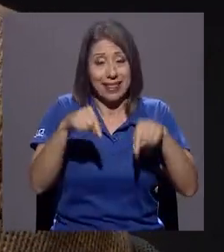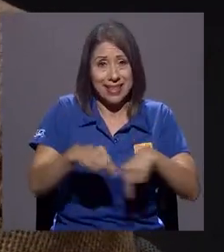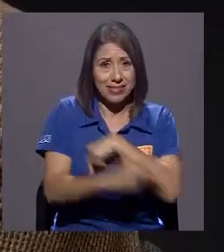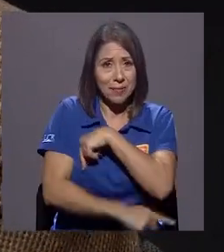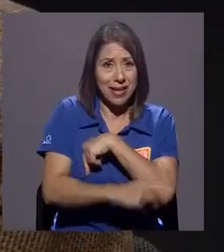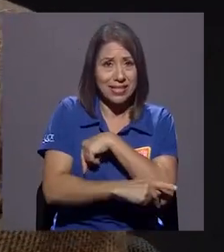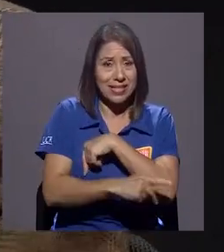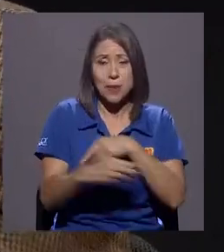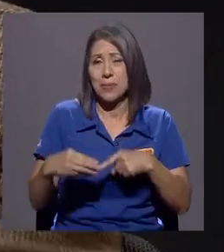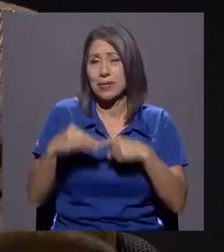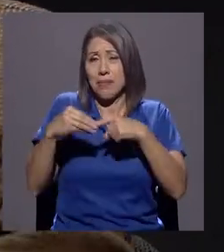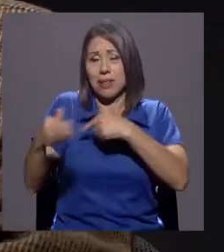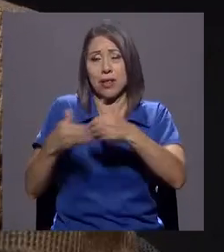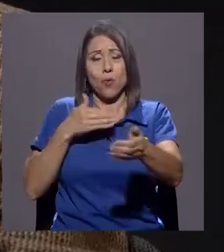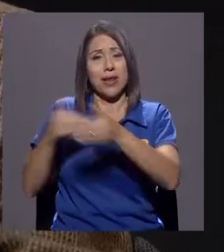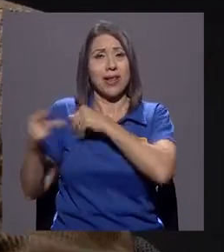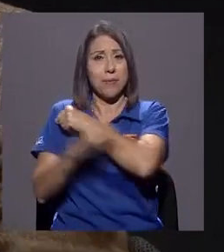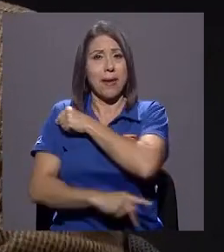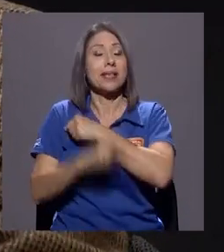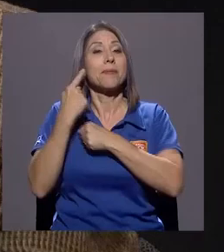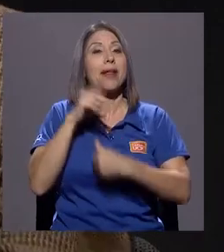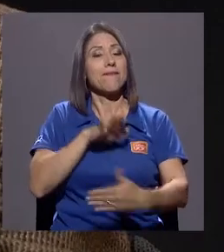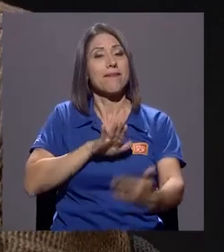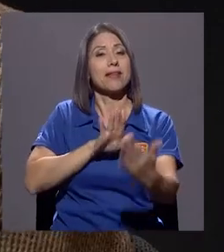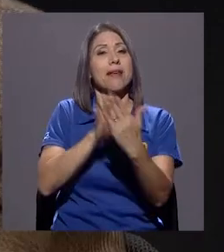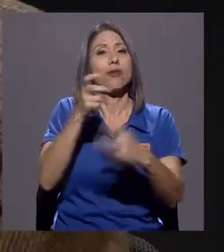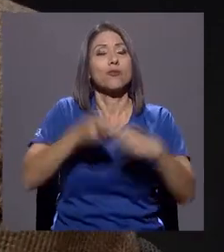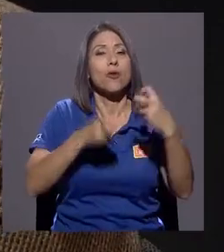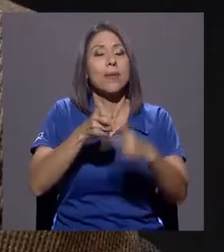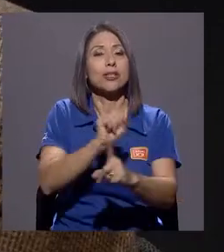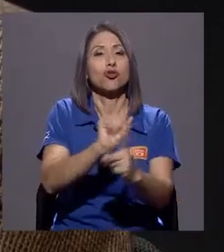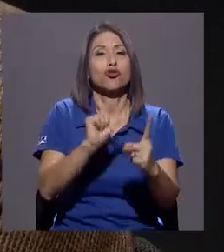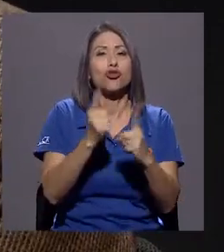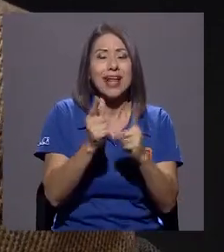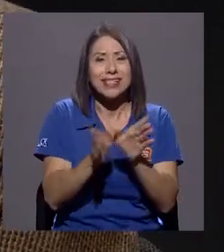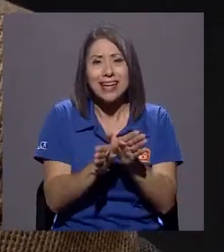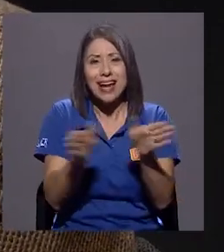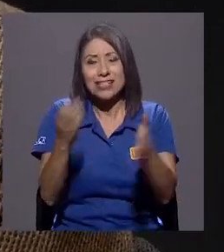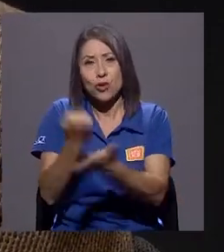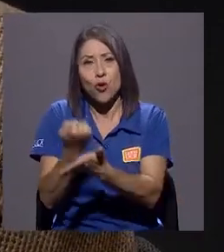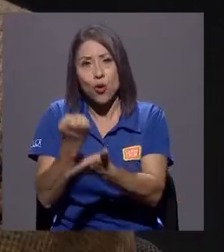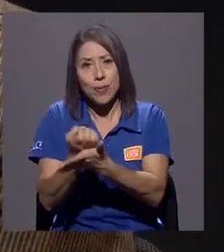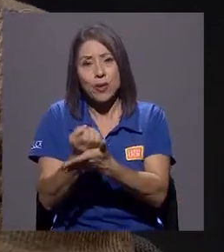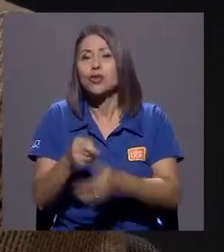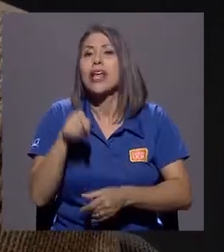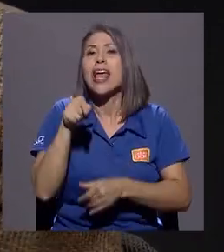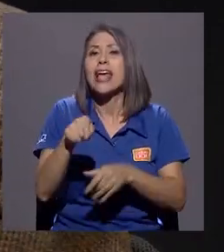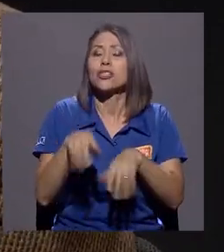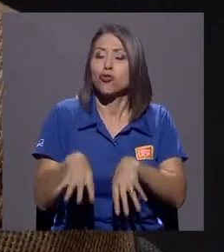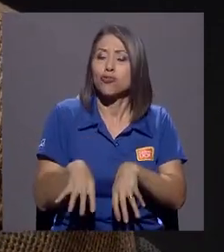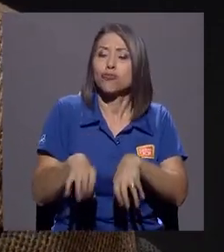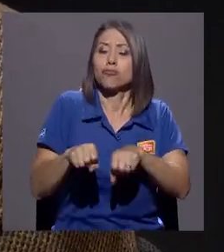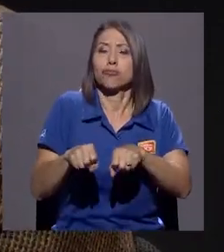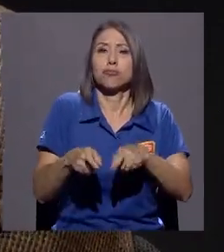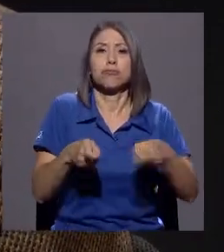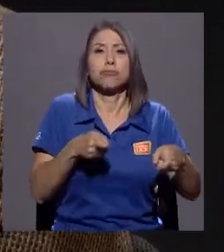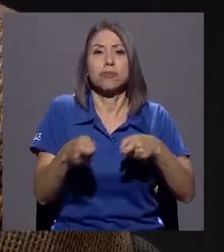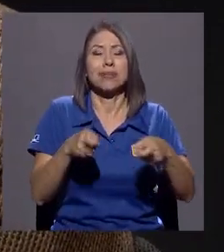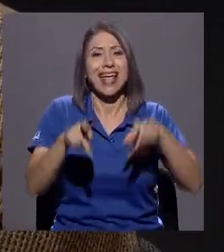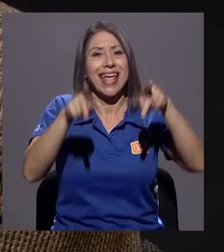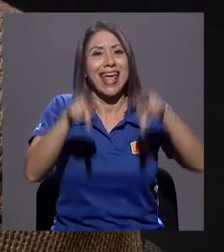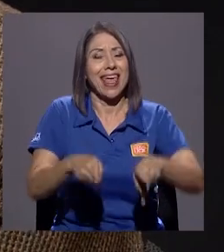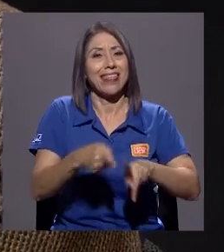país para poder enfrentar los problemas generales sociales y económicos está en manos de ha estado en manos de gente proveniente